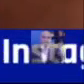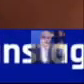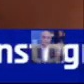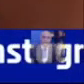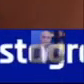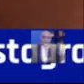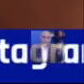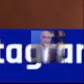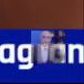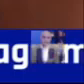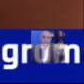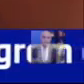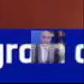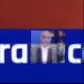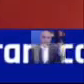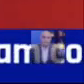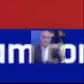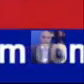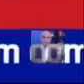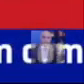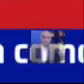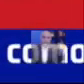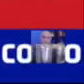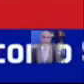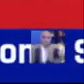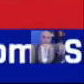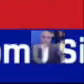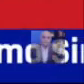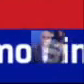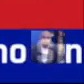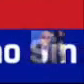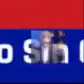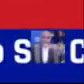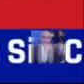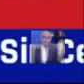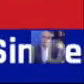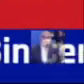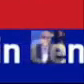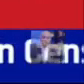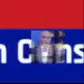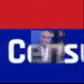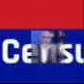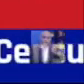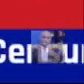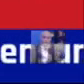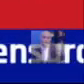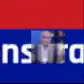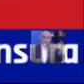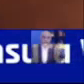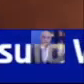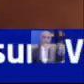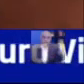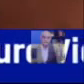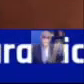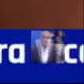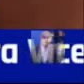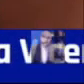editoriales de la empresa periodística más crítica de los últimos 40 años en México. Es como